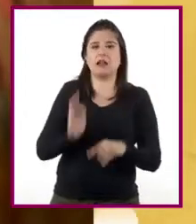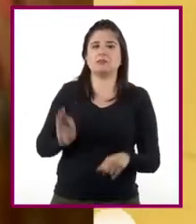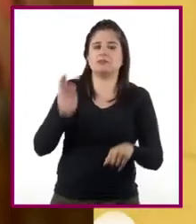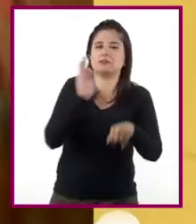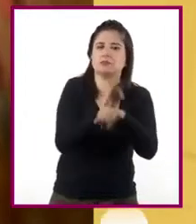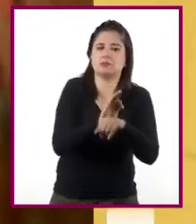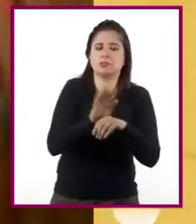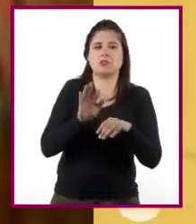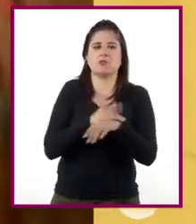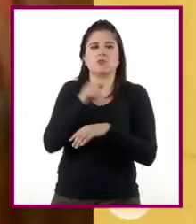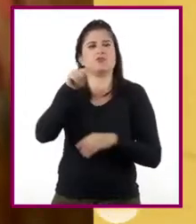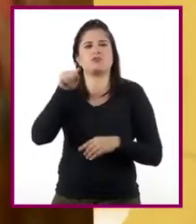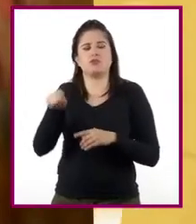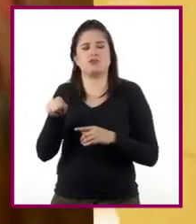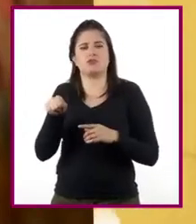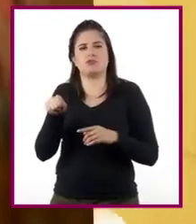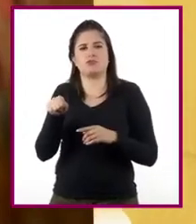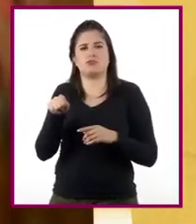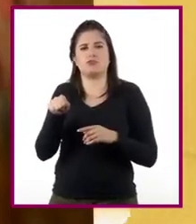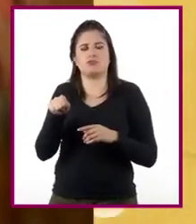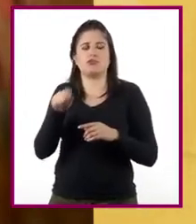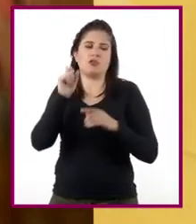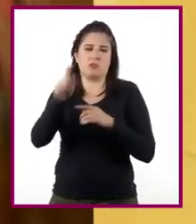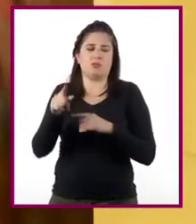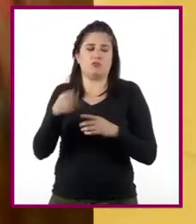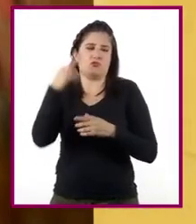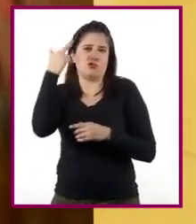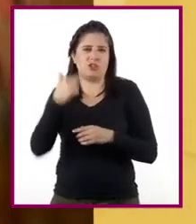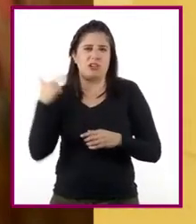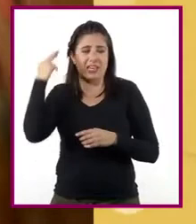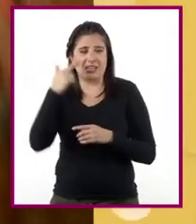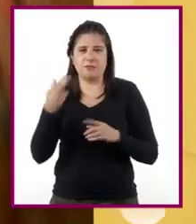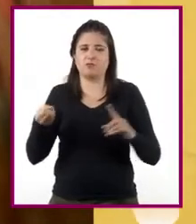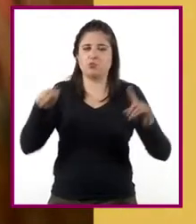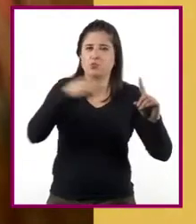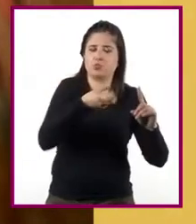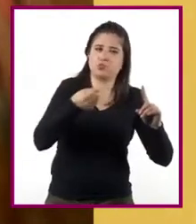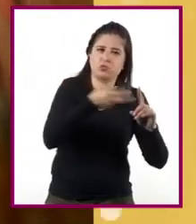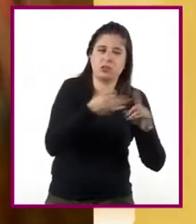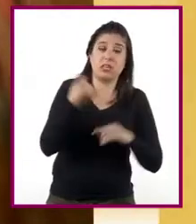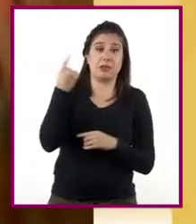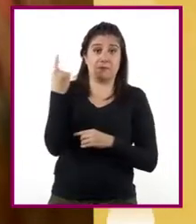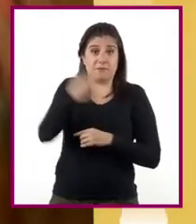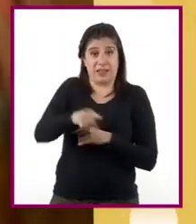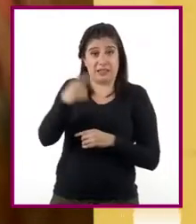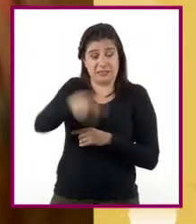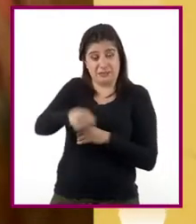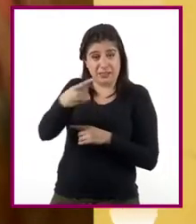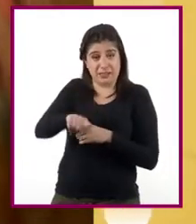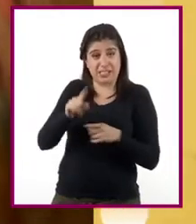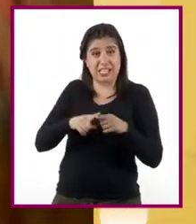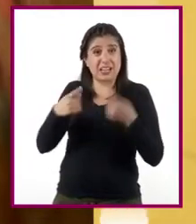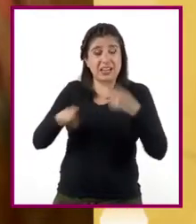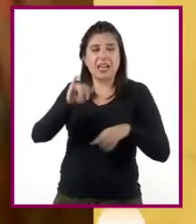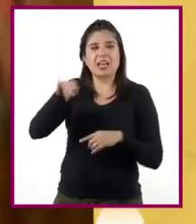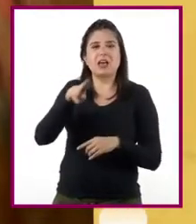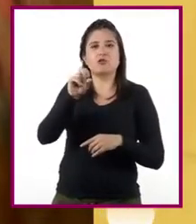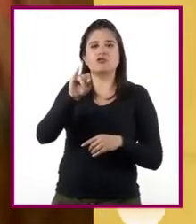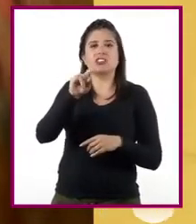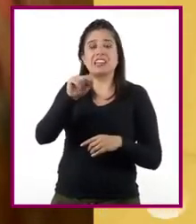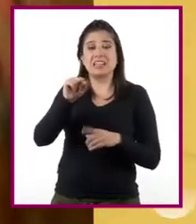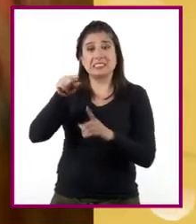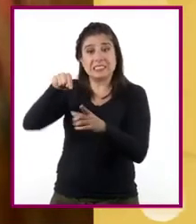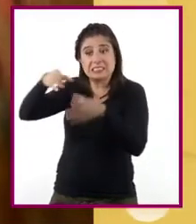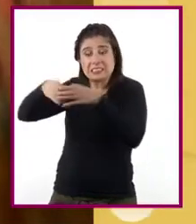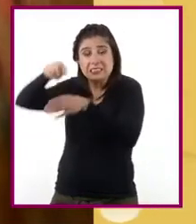por la política del monarca, y las órdenes, en particular los jesuitas, habían sido